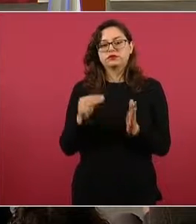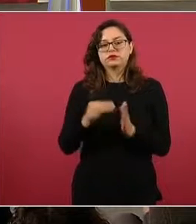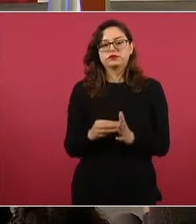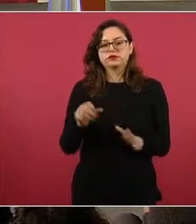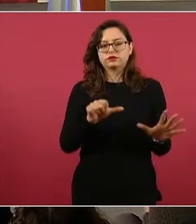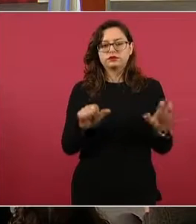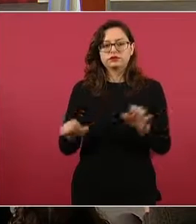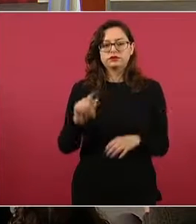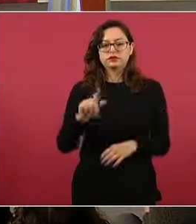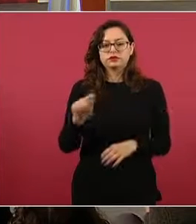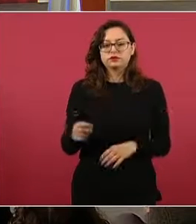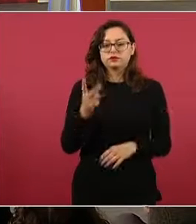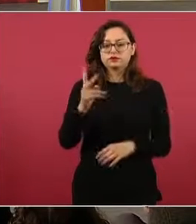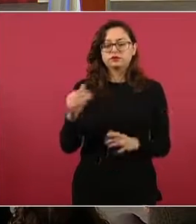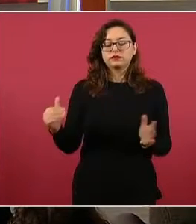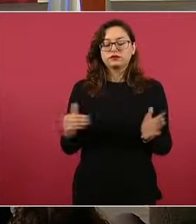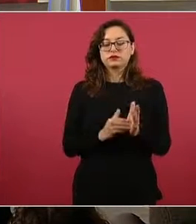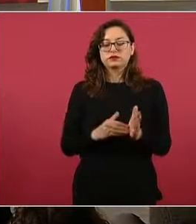3.672.000,